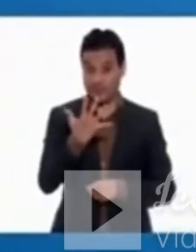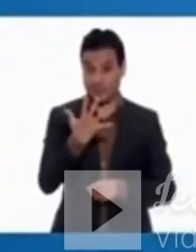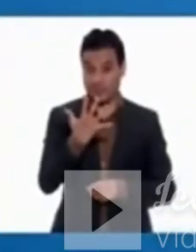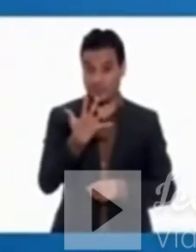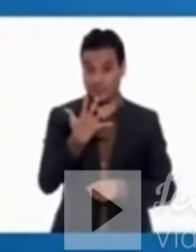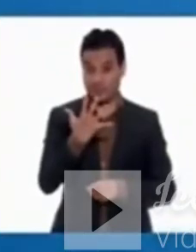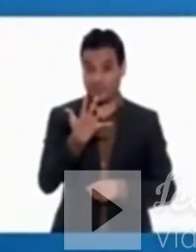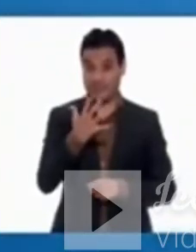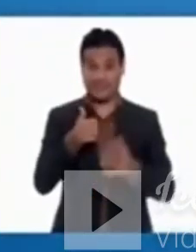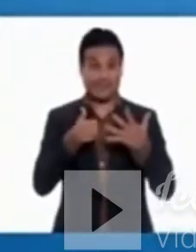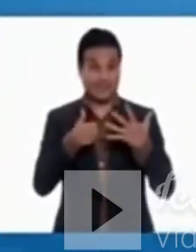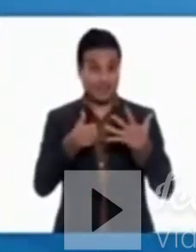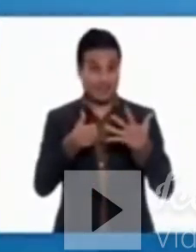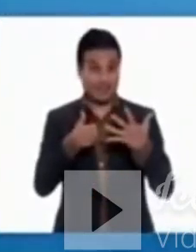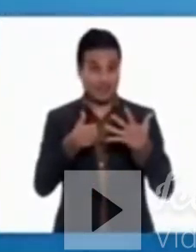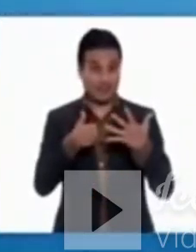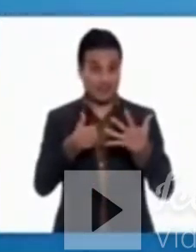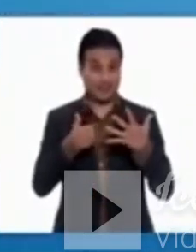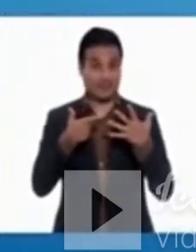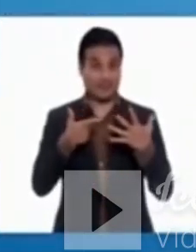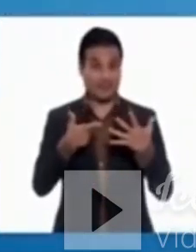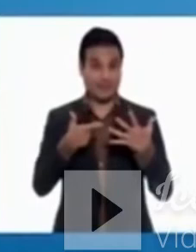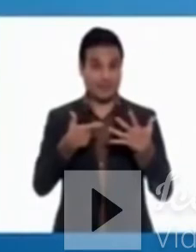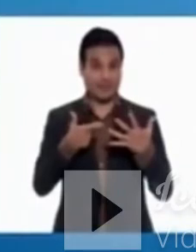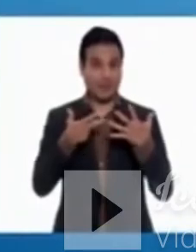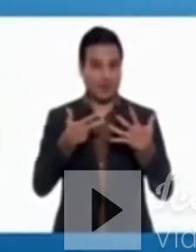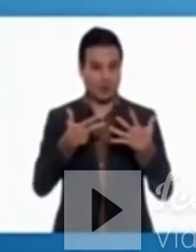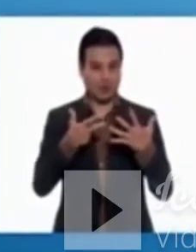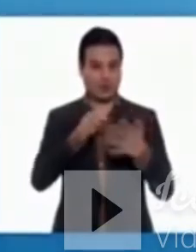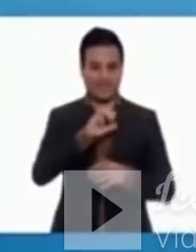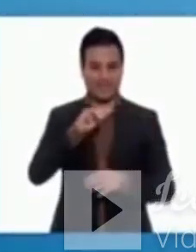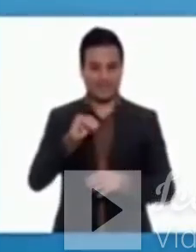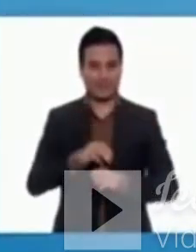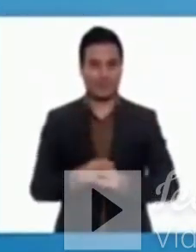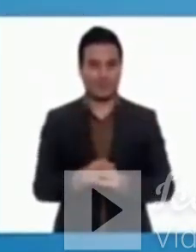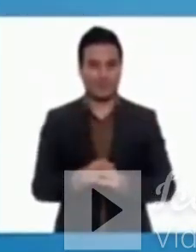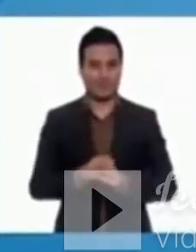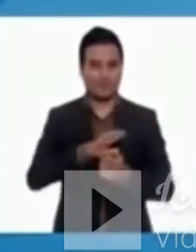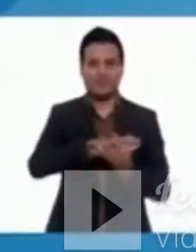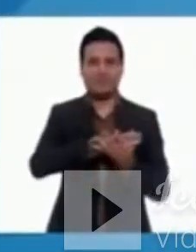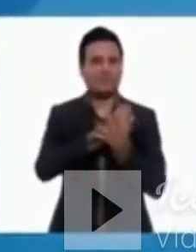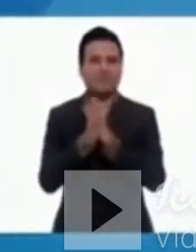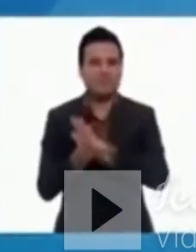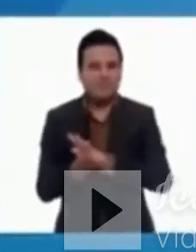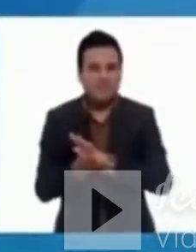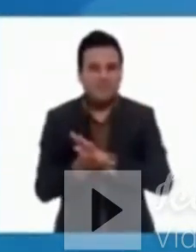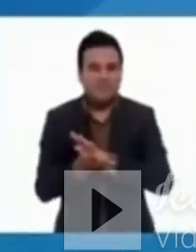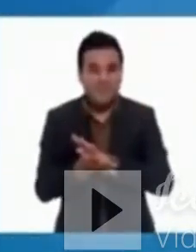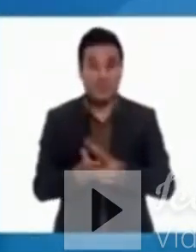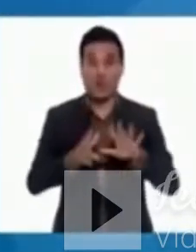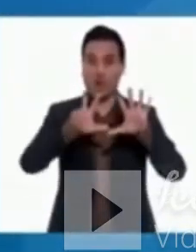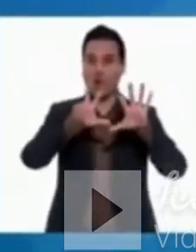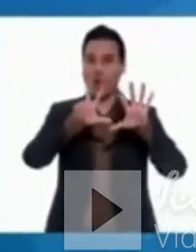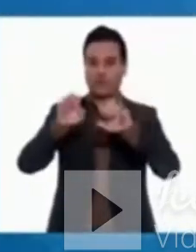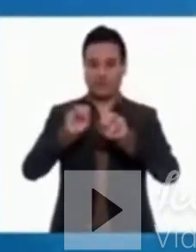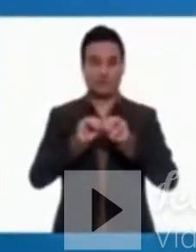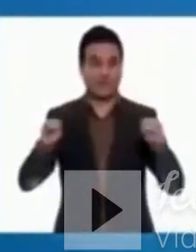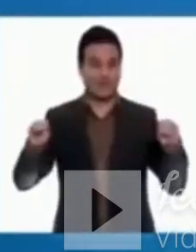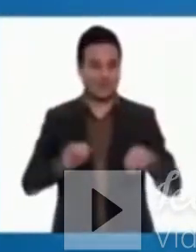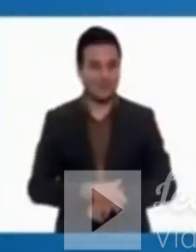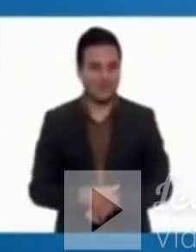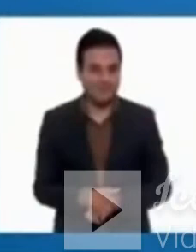5, 6, 7 y 8 centímetros. Es decir, serían 800